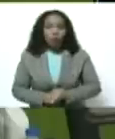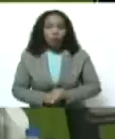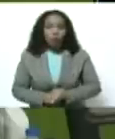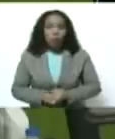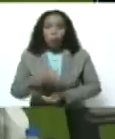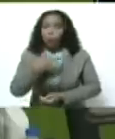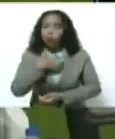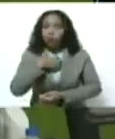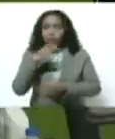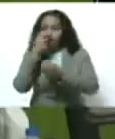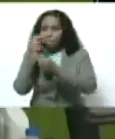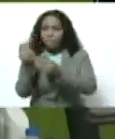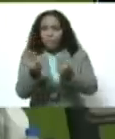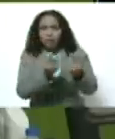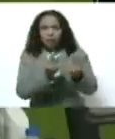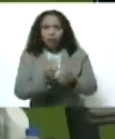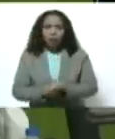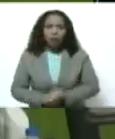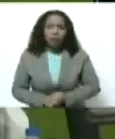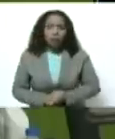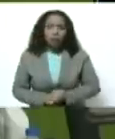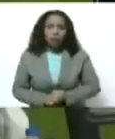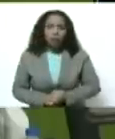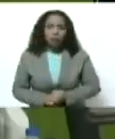no puedan ser invitados.